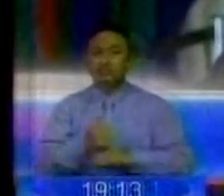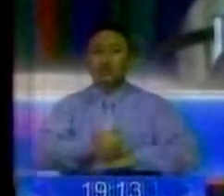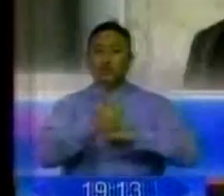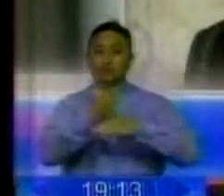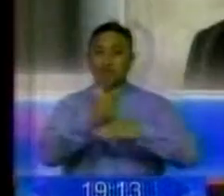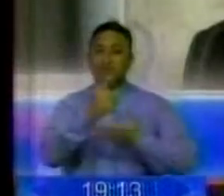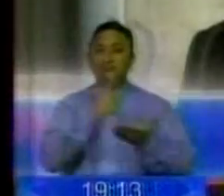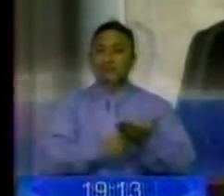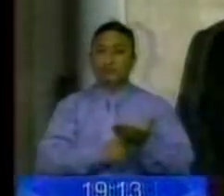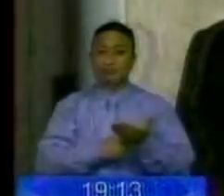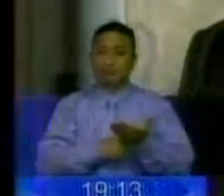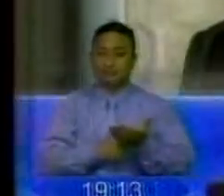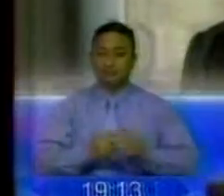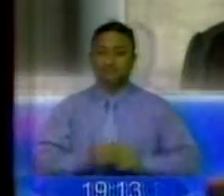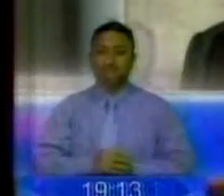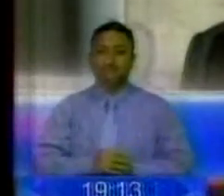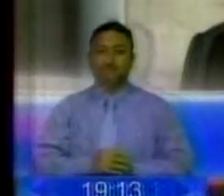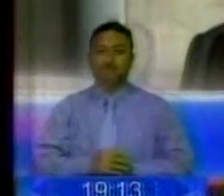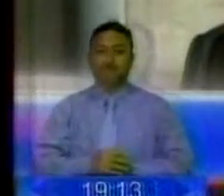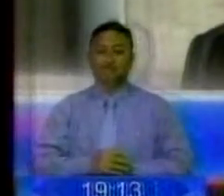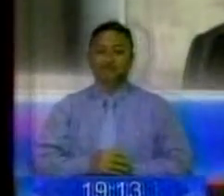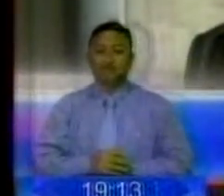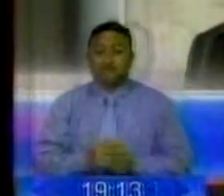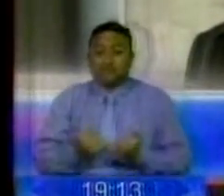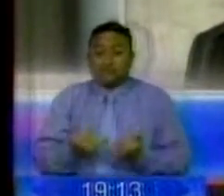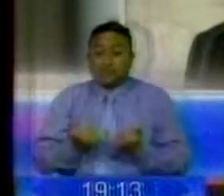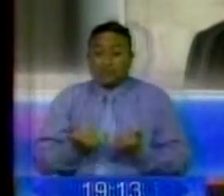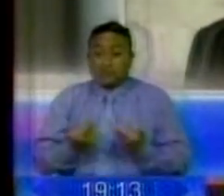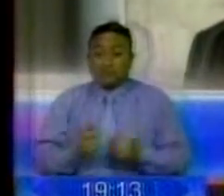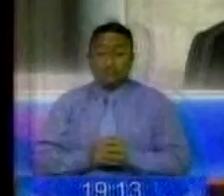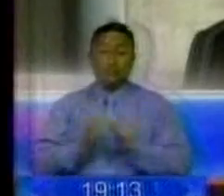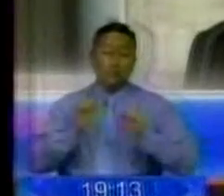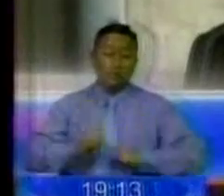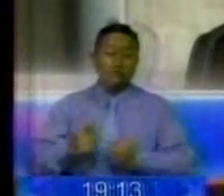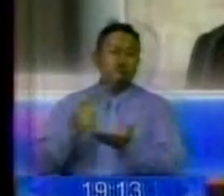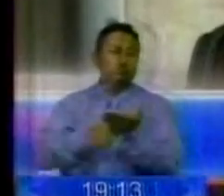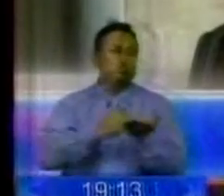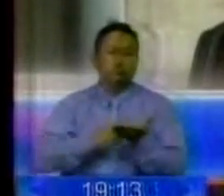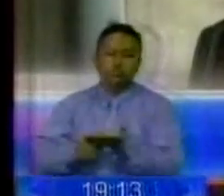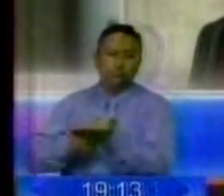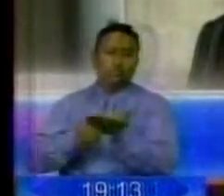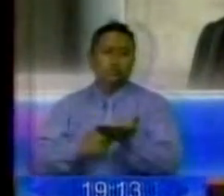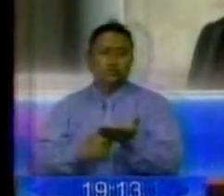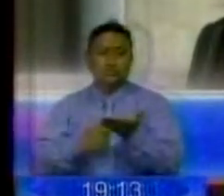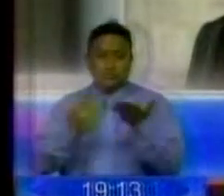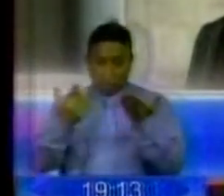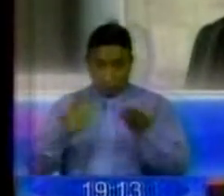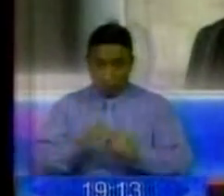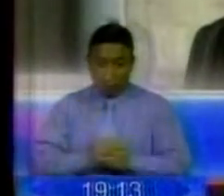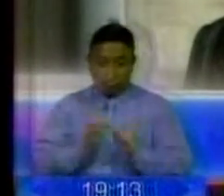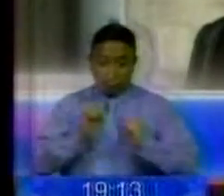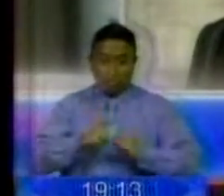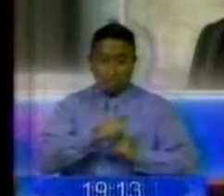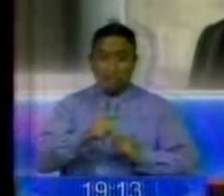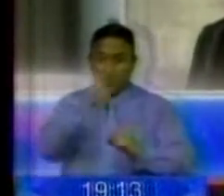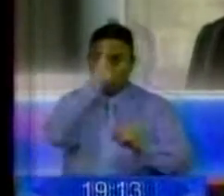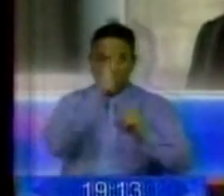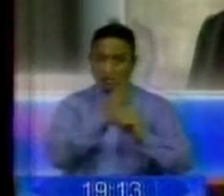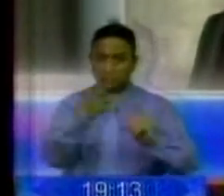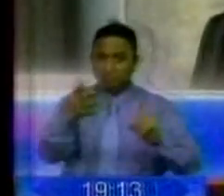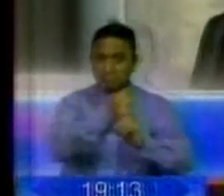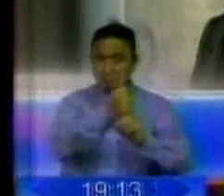primer debate. Queremos que ahora se pueda hacer un debate y se pueda determinar si los objetivos se han